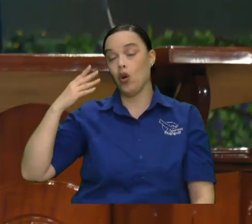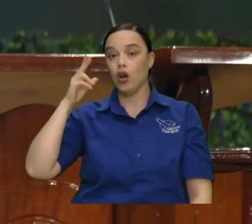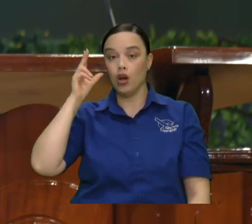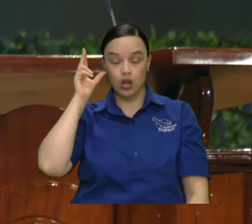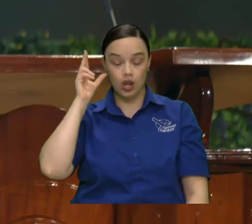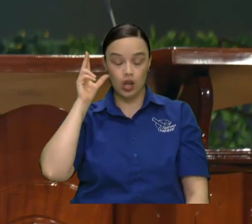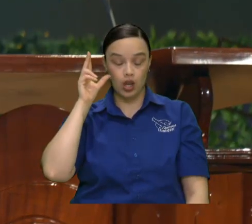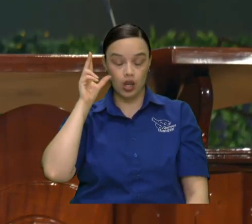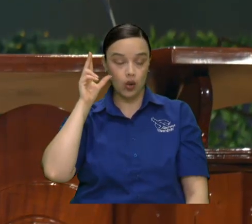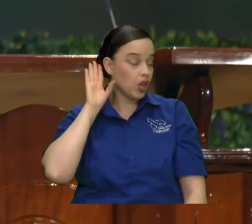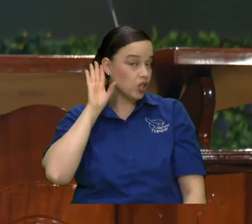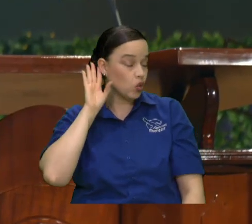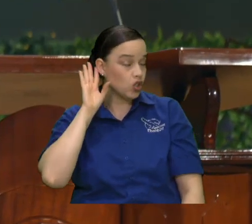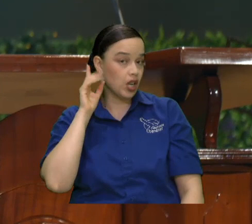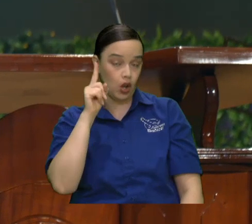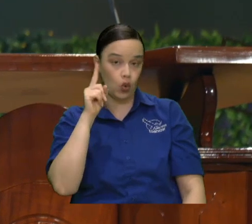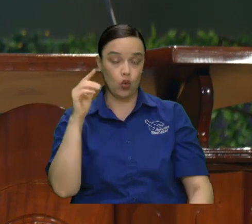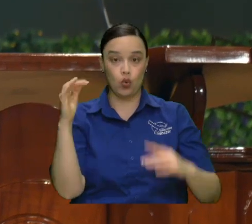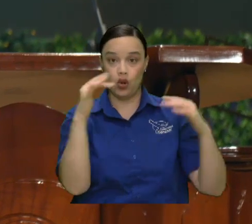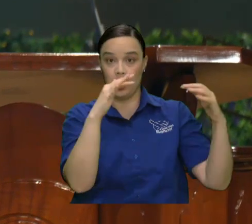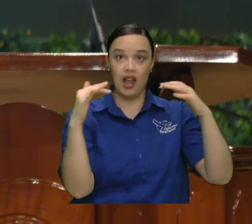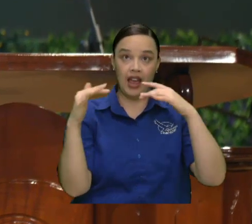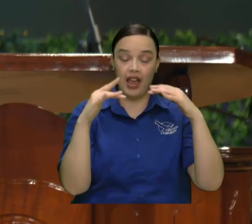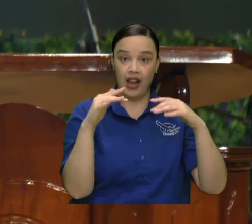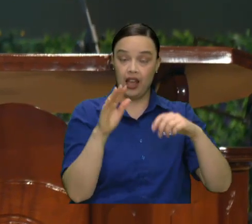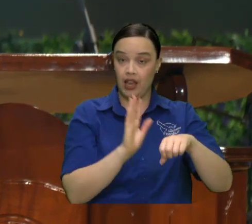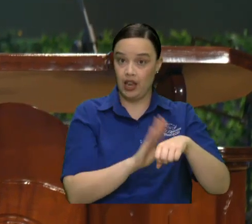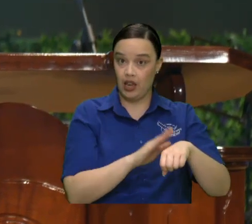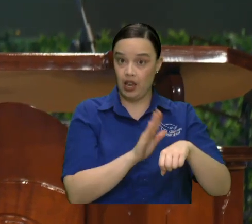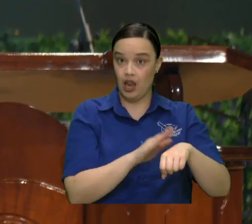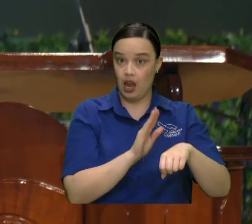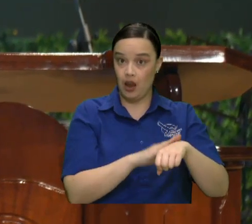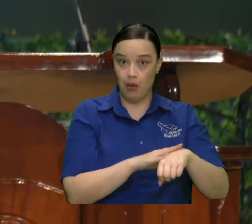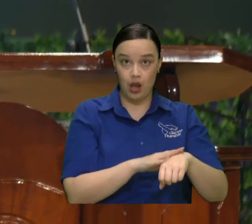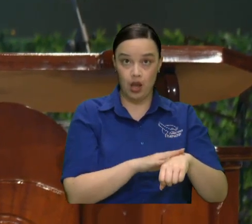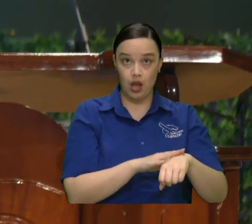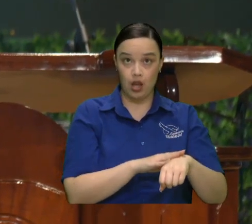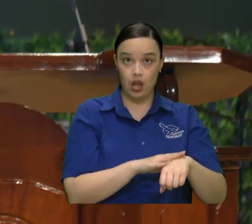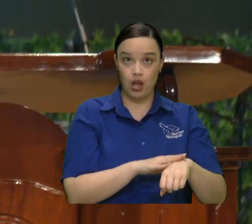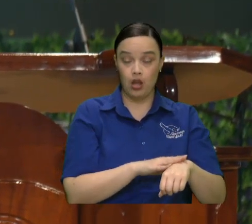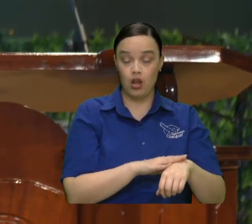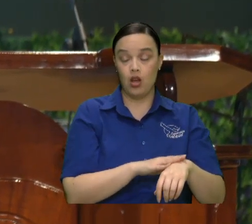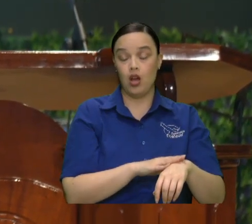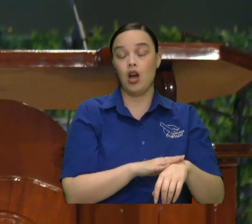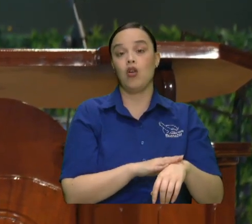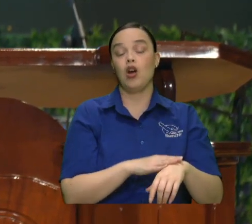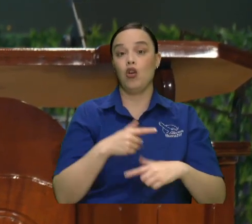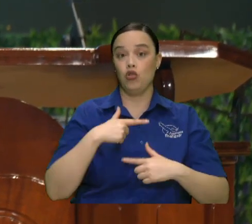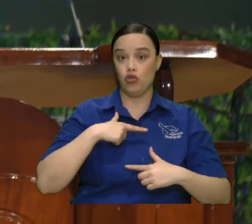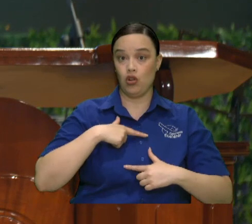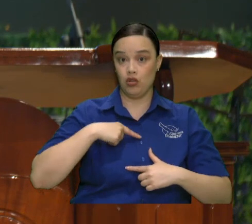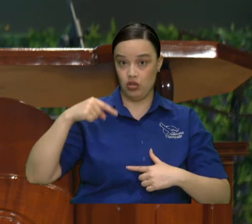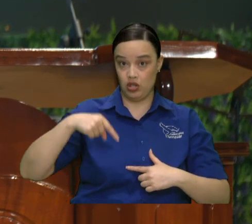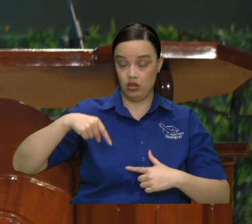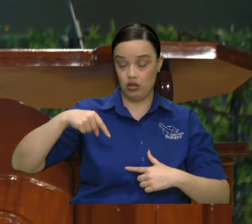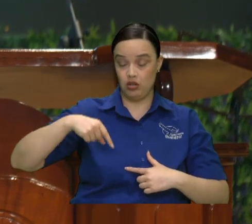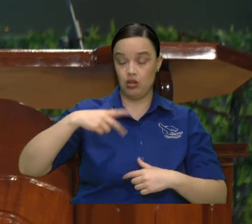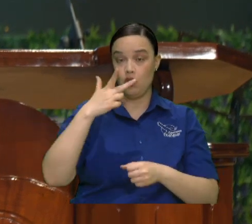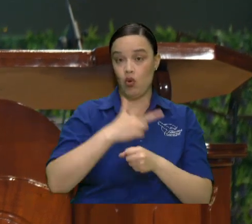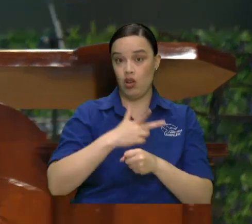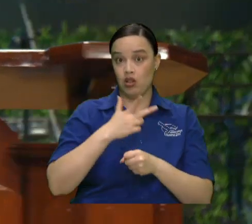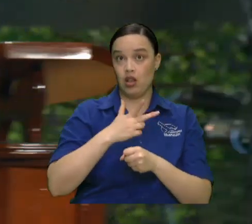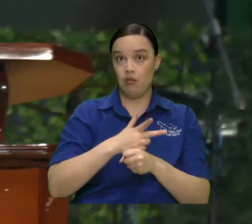donde llamaron a nuestros kaibil es de guatemala parece que una